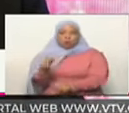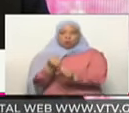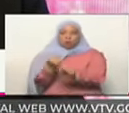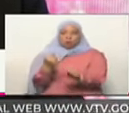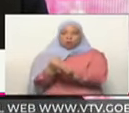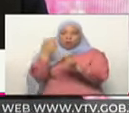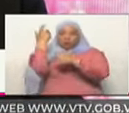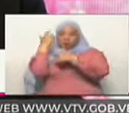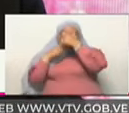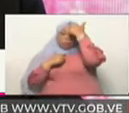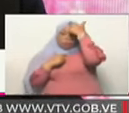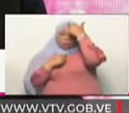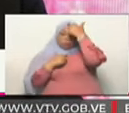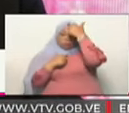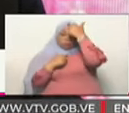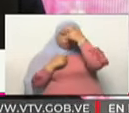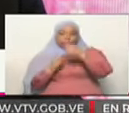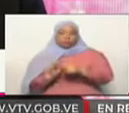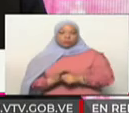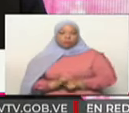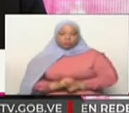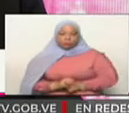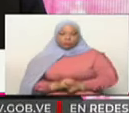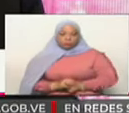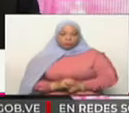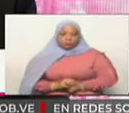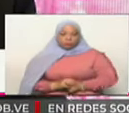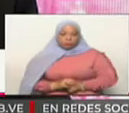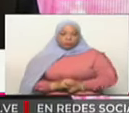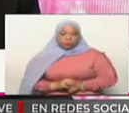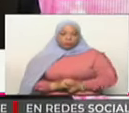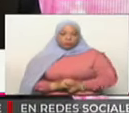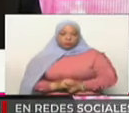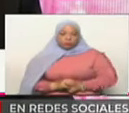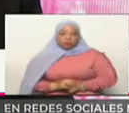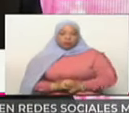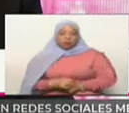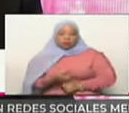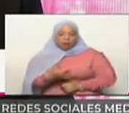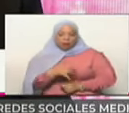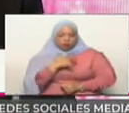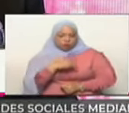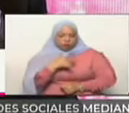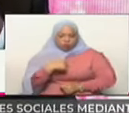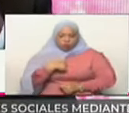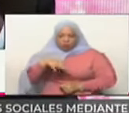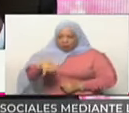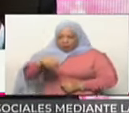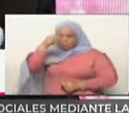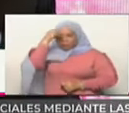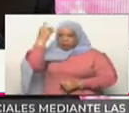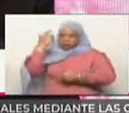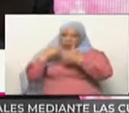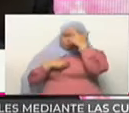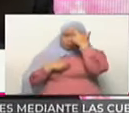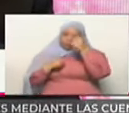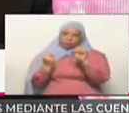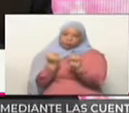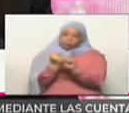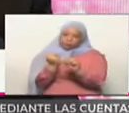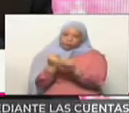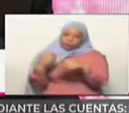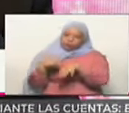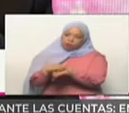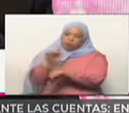gigantes, comandante Hugo Chávez. Fue en Chávez, yo se lo contaba, bueno,